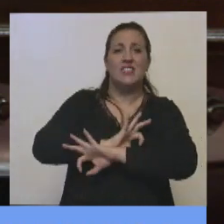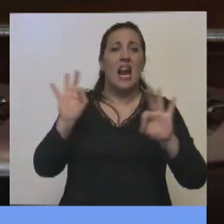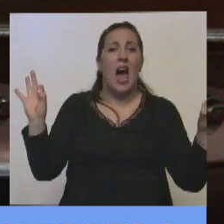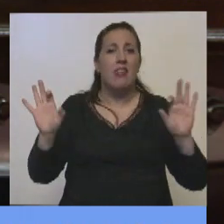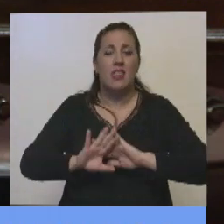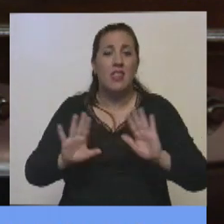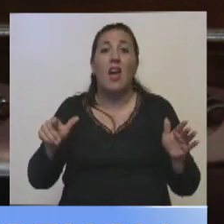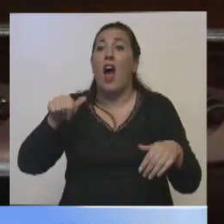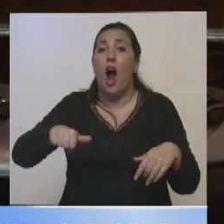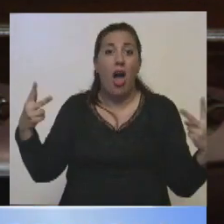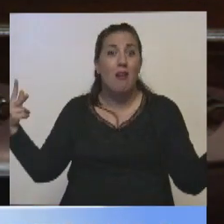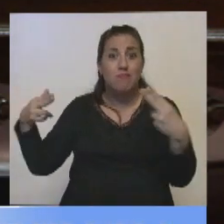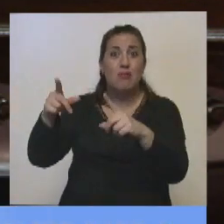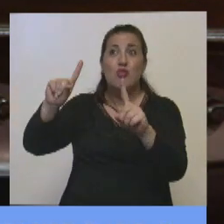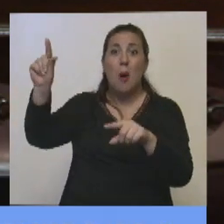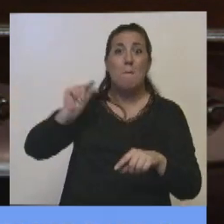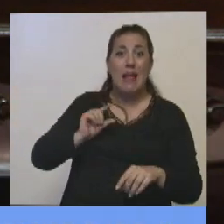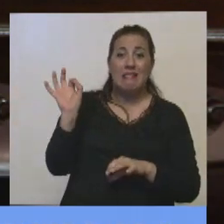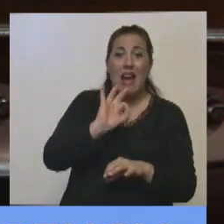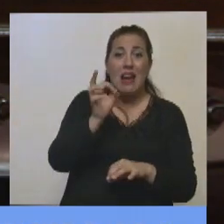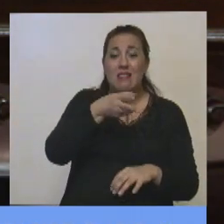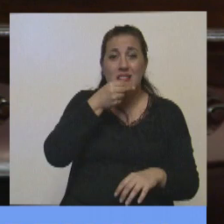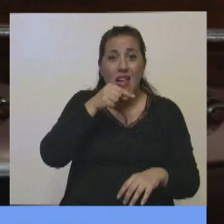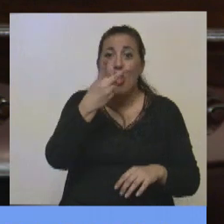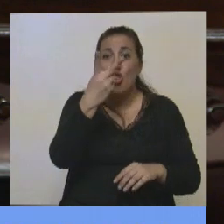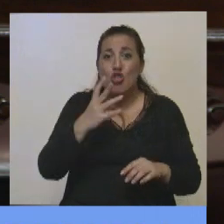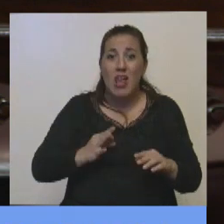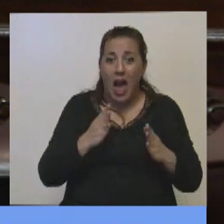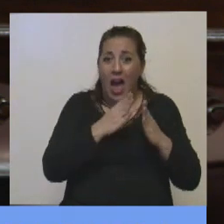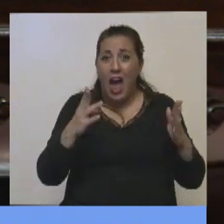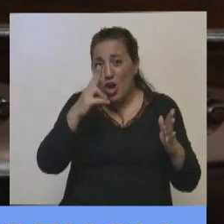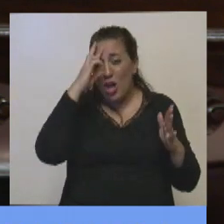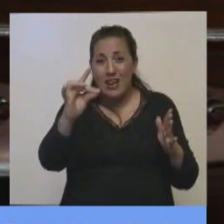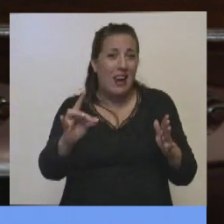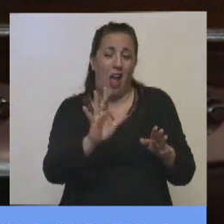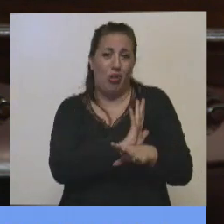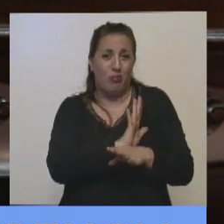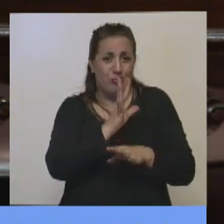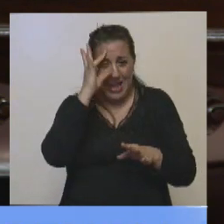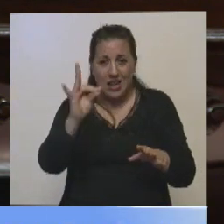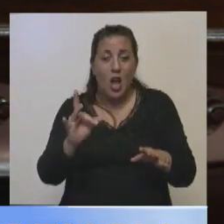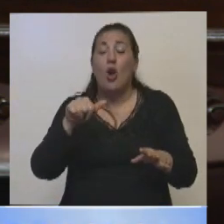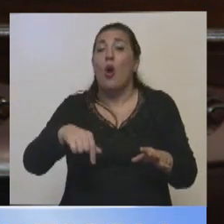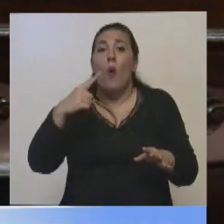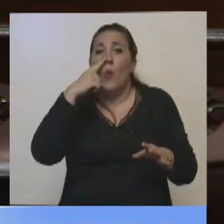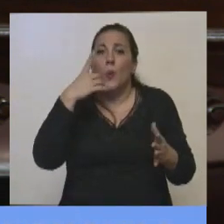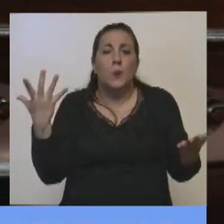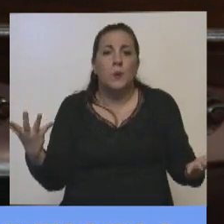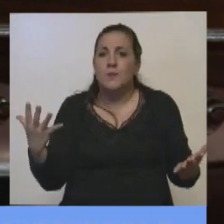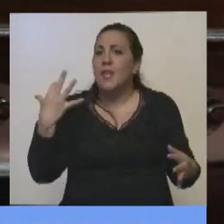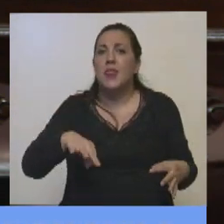más no presto nada en dos años récord absoluto en junio no tuvimos más alternativa